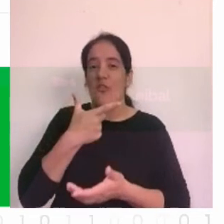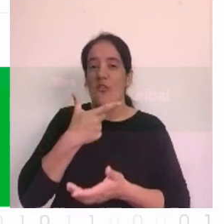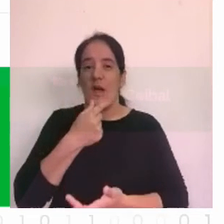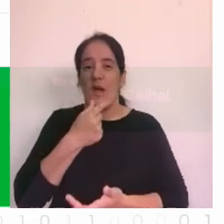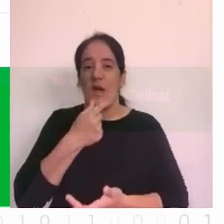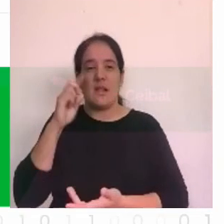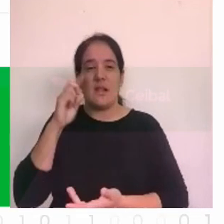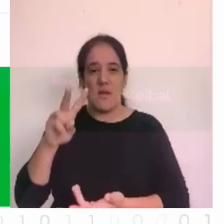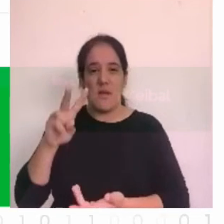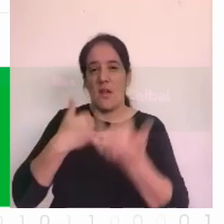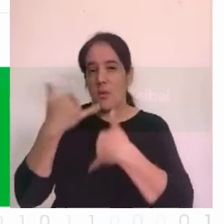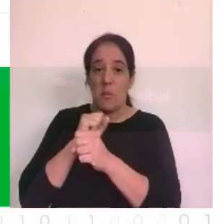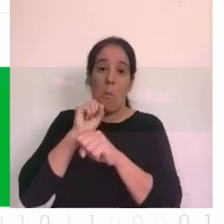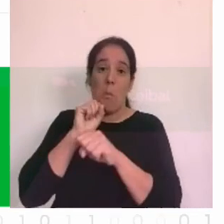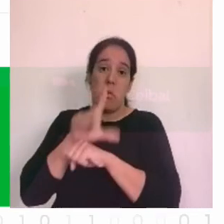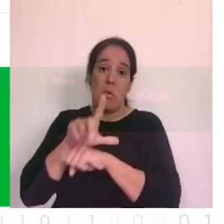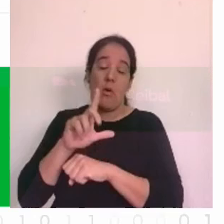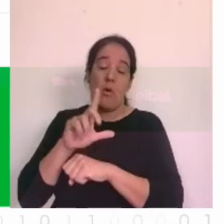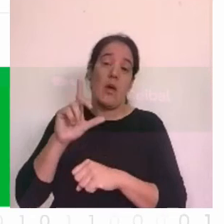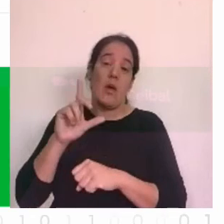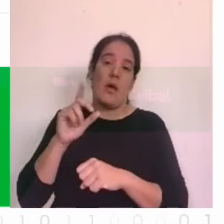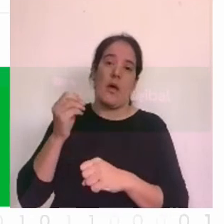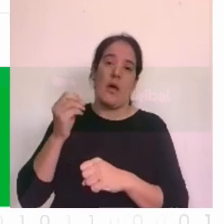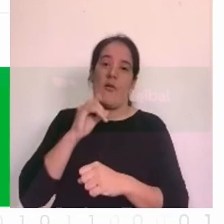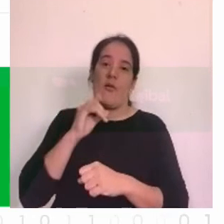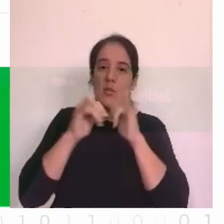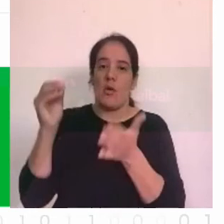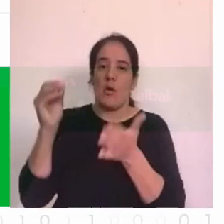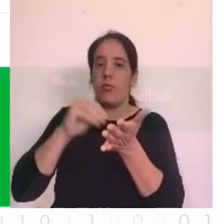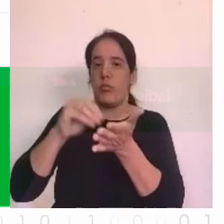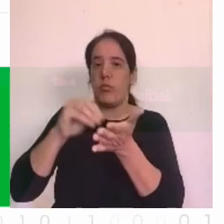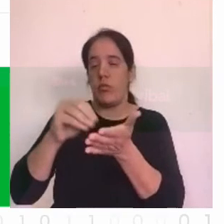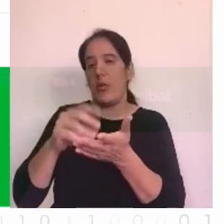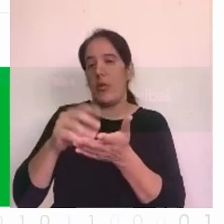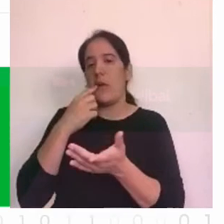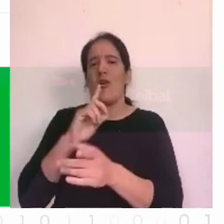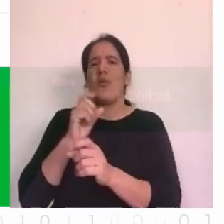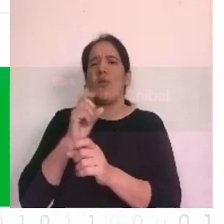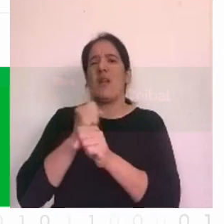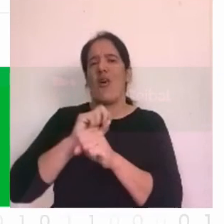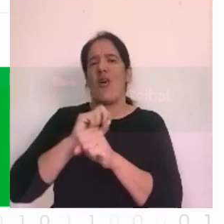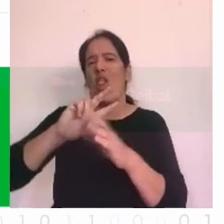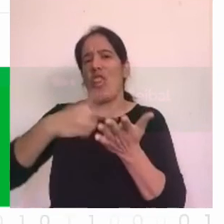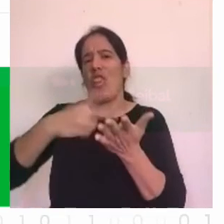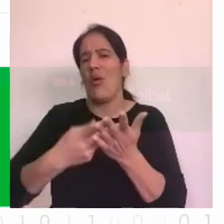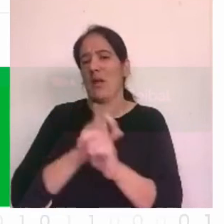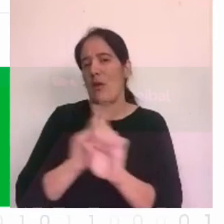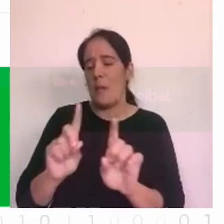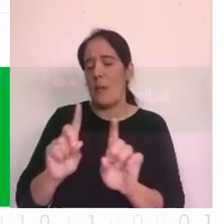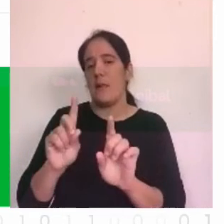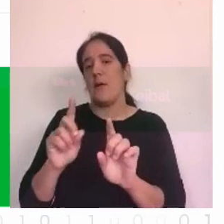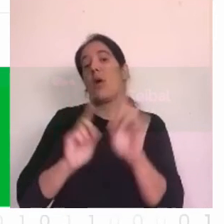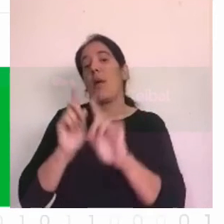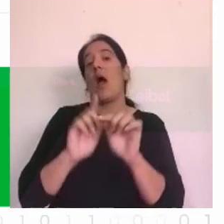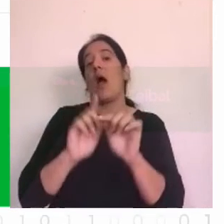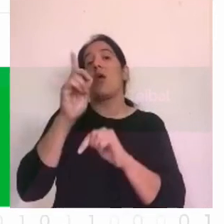el código, para de alguna forma ahorrar duplicación de esfuerzos de repente de otros organismos que también estén procesando los mismos datos.